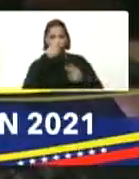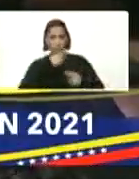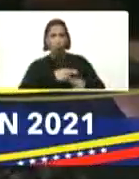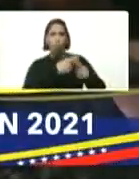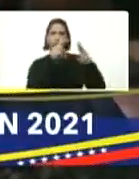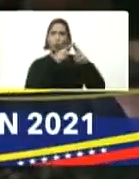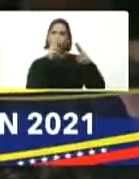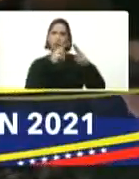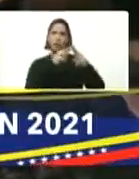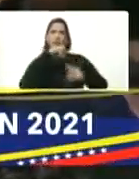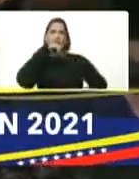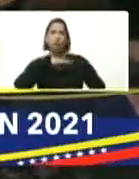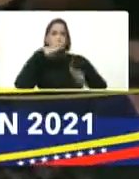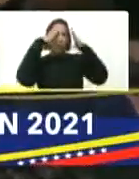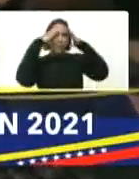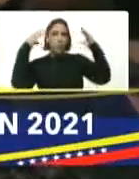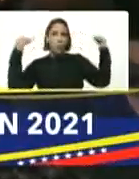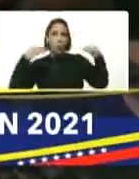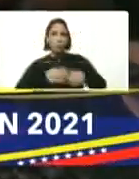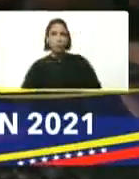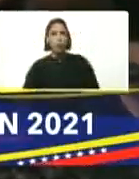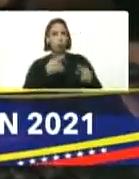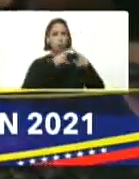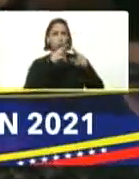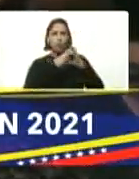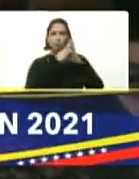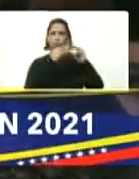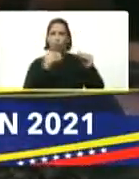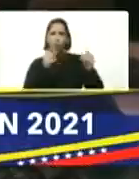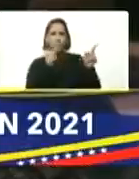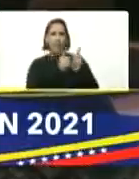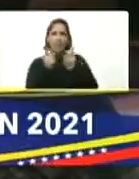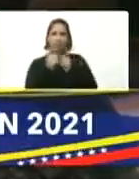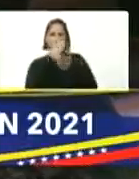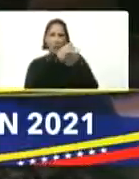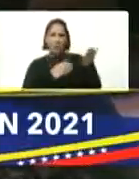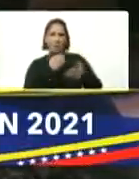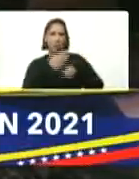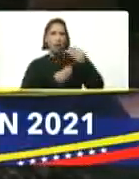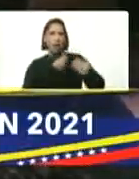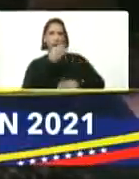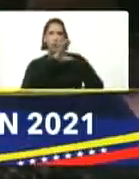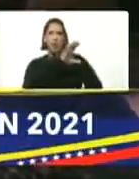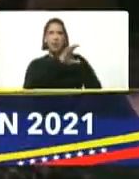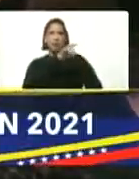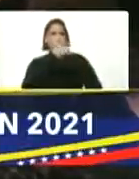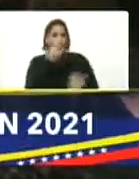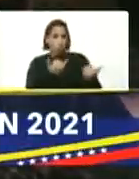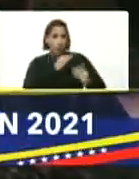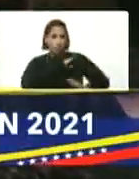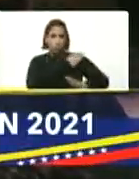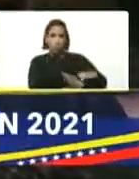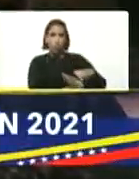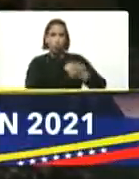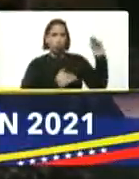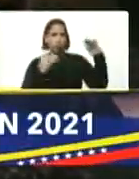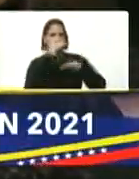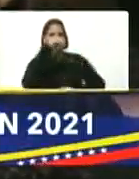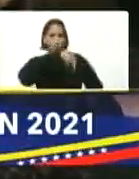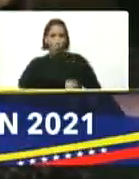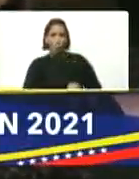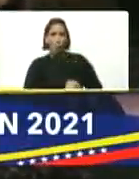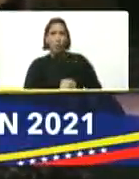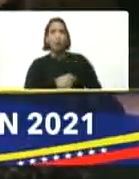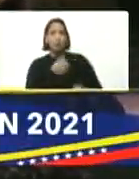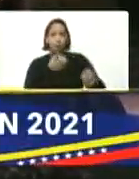historia de Vietnam, el conocer todos esos pequeños capítulos que lo han hecho el país que es hoy, nos va a dar pistas para